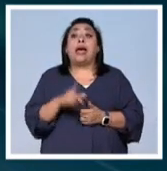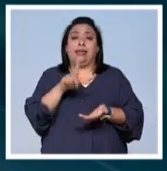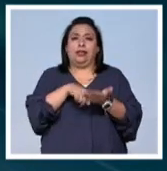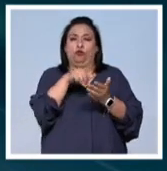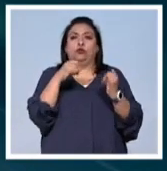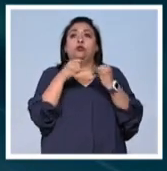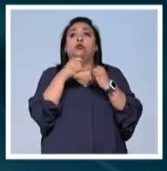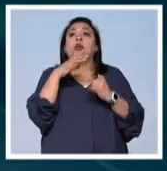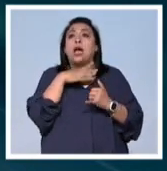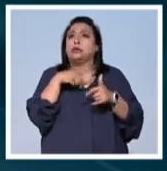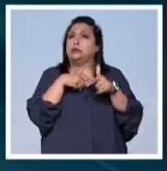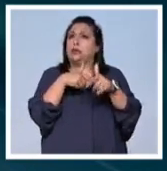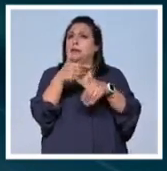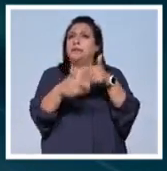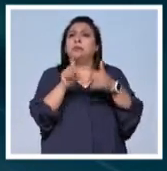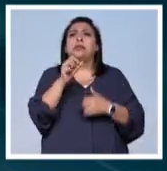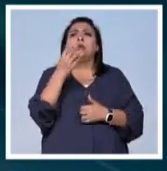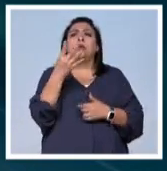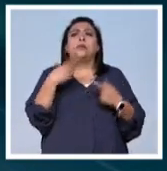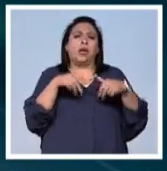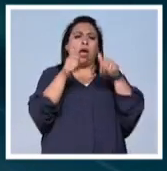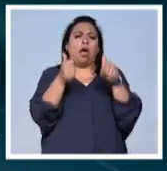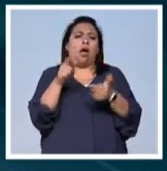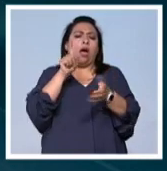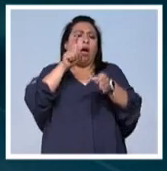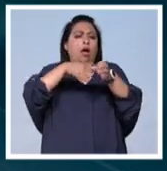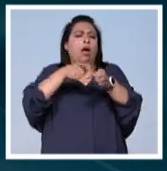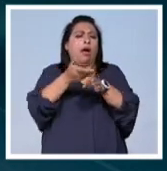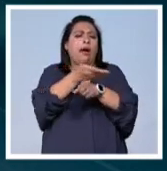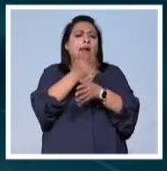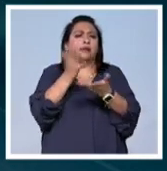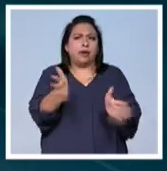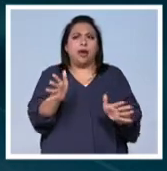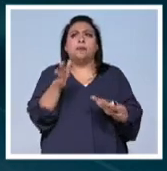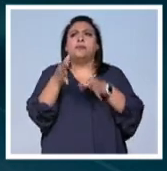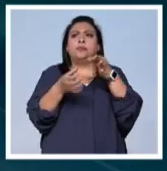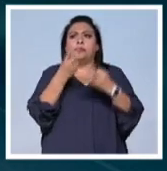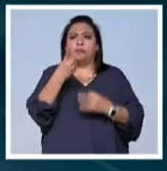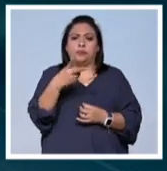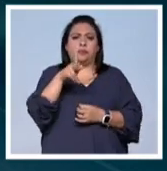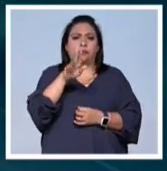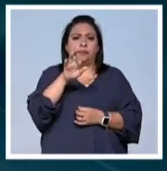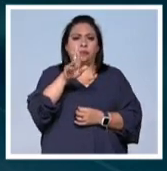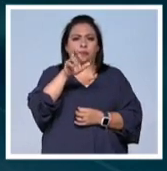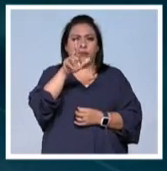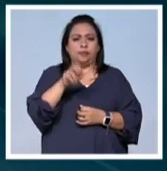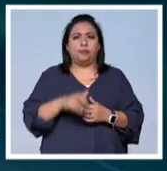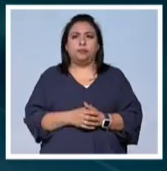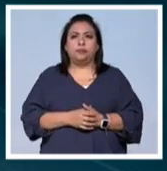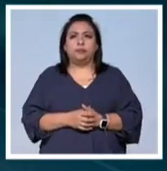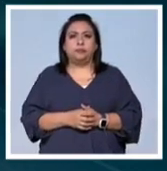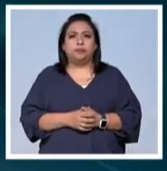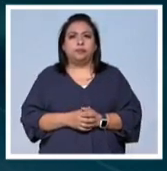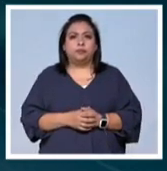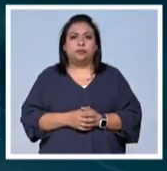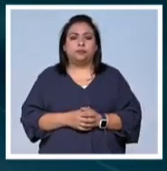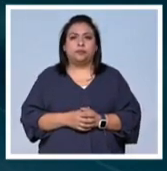también otorgó continuidad a 24 artistas que ya pertenecían Noticias 22 Karen Rivera Ahora